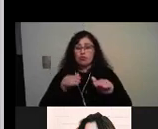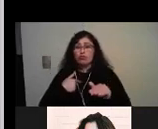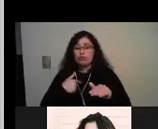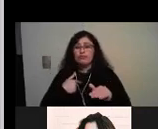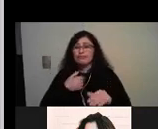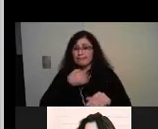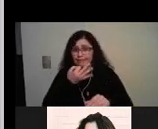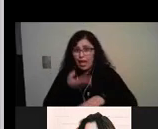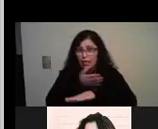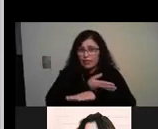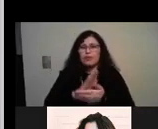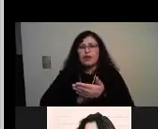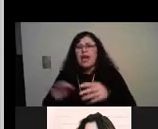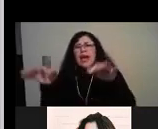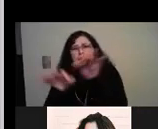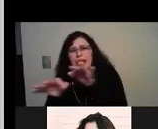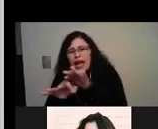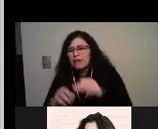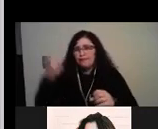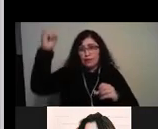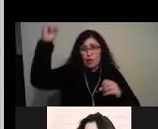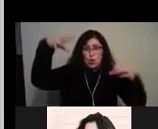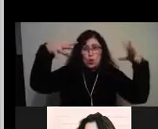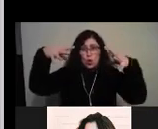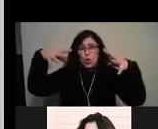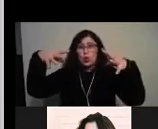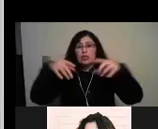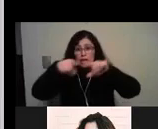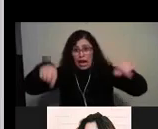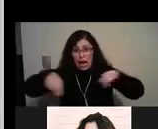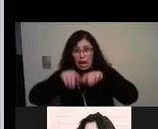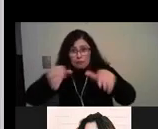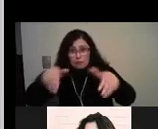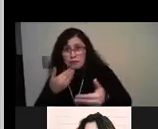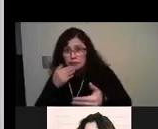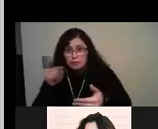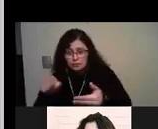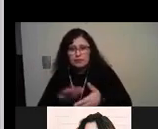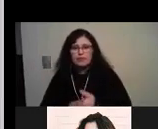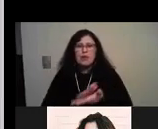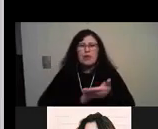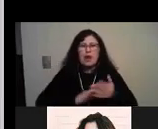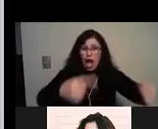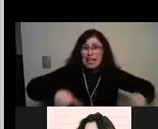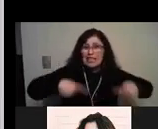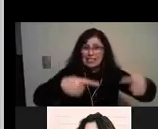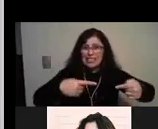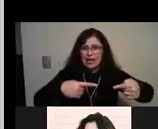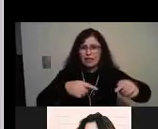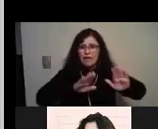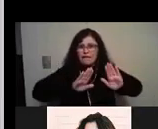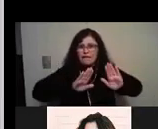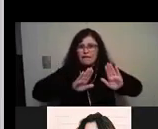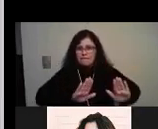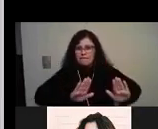información sobre lo que se va a realizar, iluminar la zona, si usted lo va a transferir a una silla de ruedas, colocarle los frenos previamente, ya ubicar la silla de ruedas,